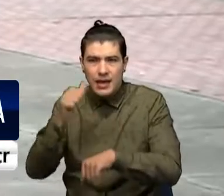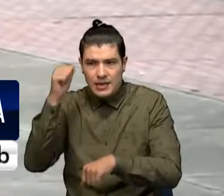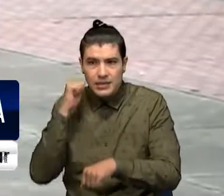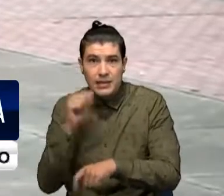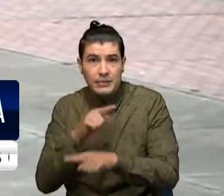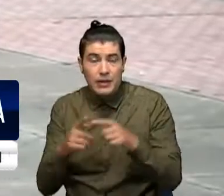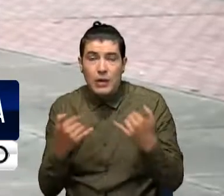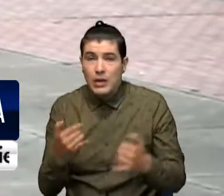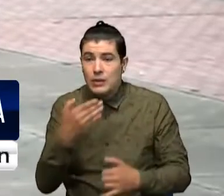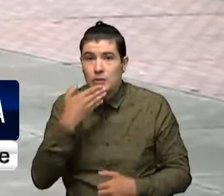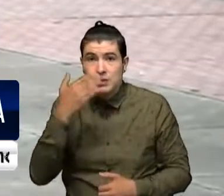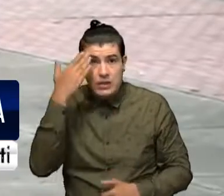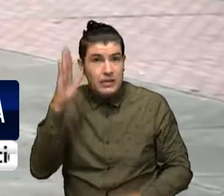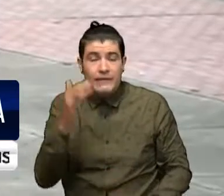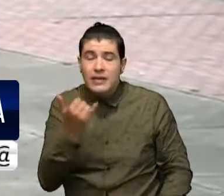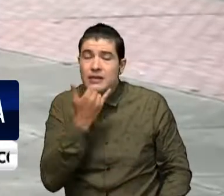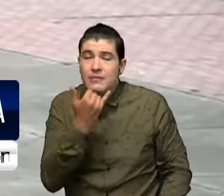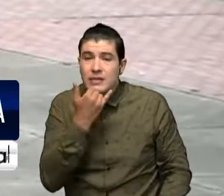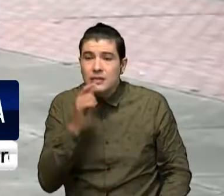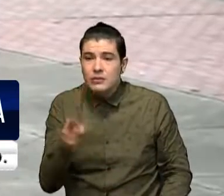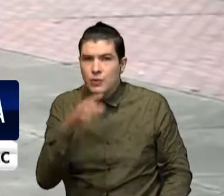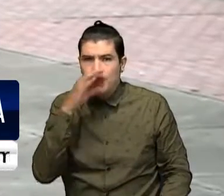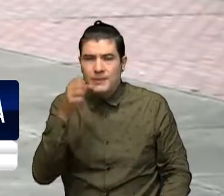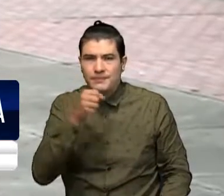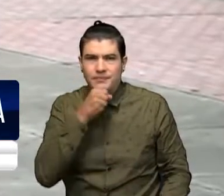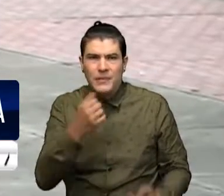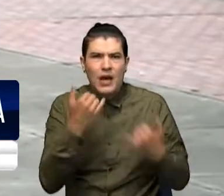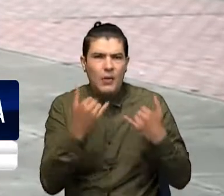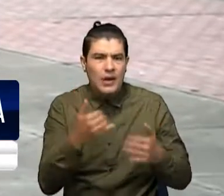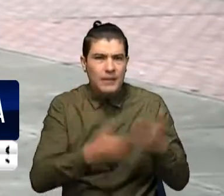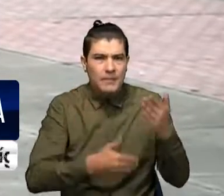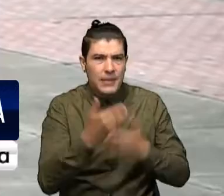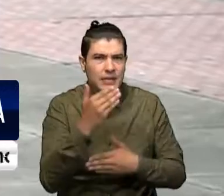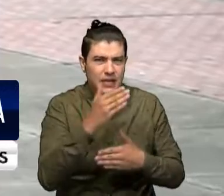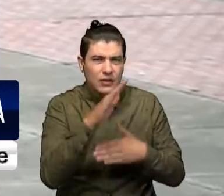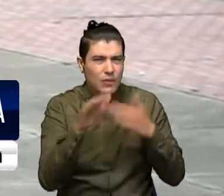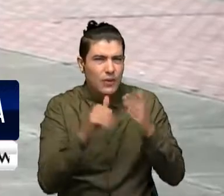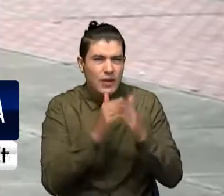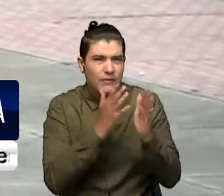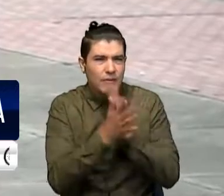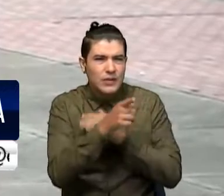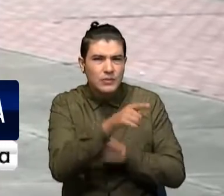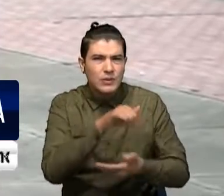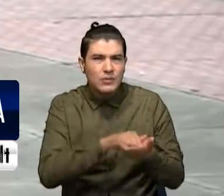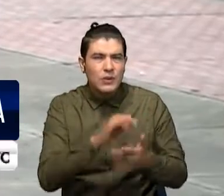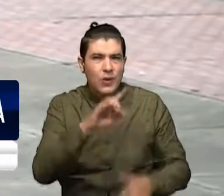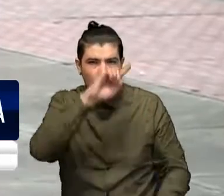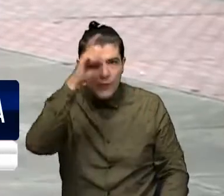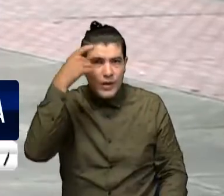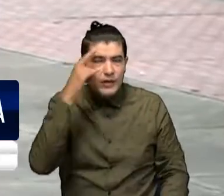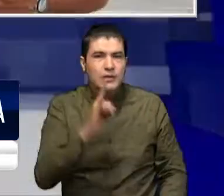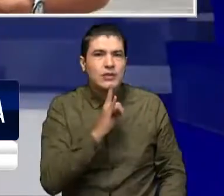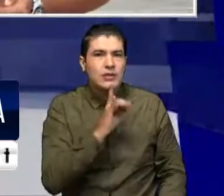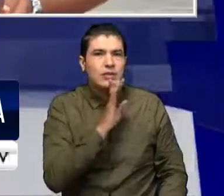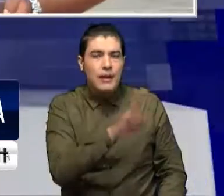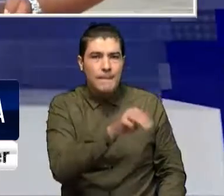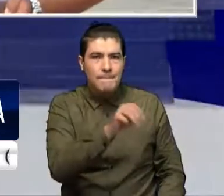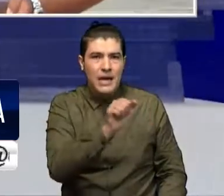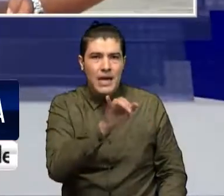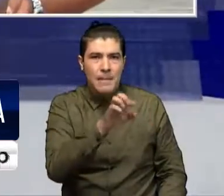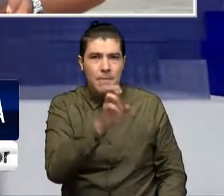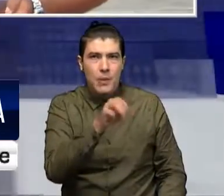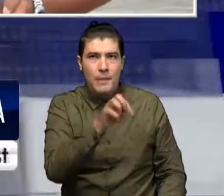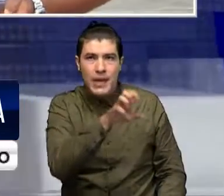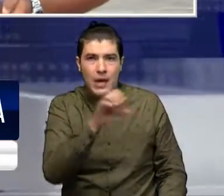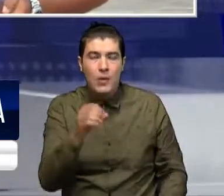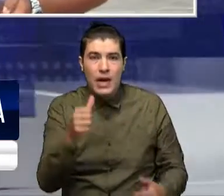se adelanta la salida del personal diplomático estadounidense por órdenes del gobierno de los Estados Unidos, una vez Mike Pompeo lo anunciara ayer en su cuenta